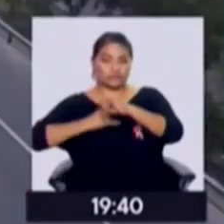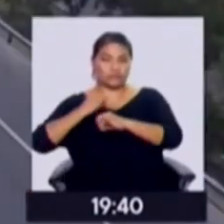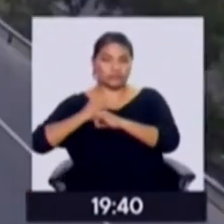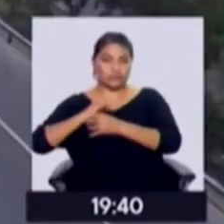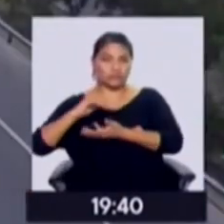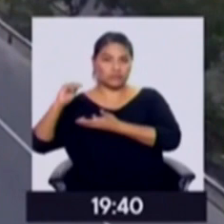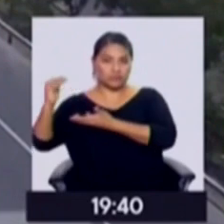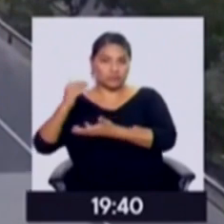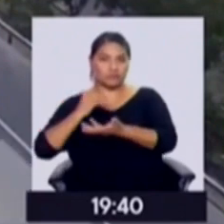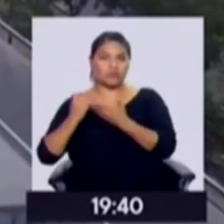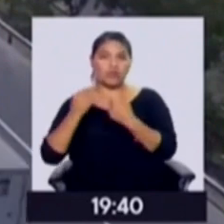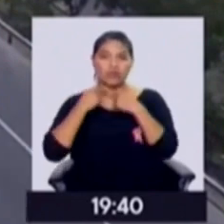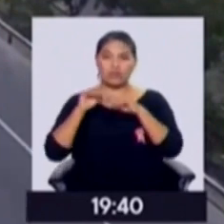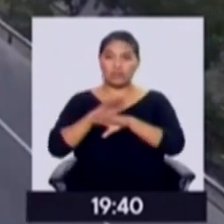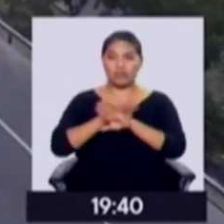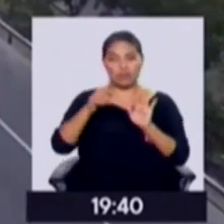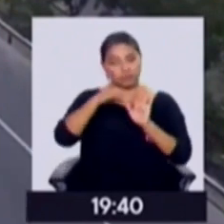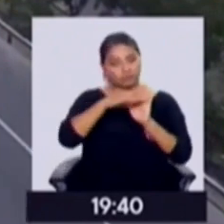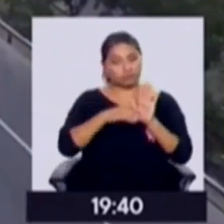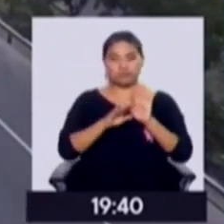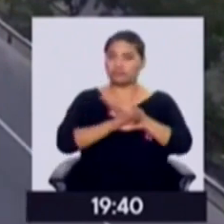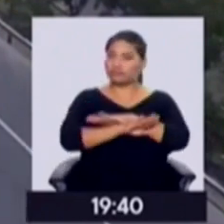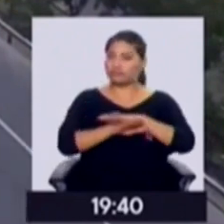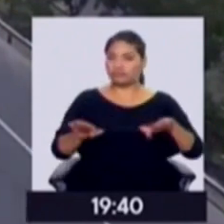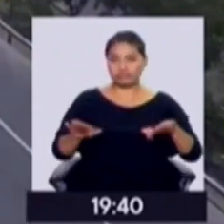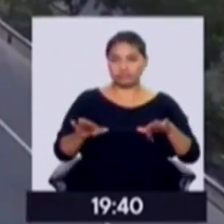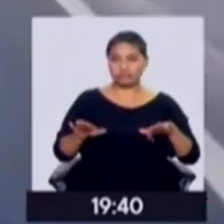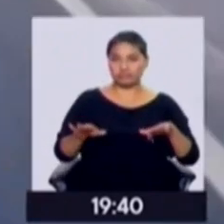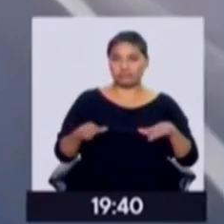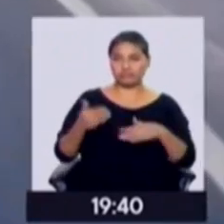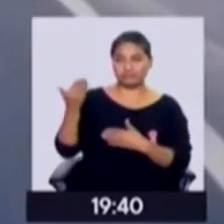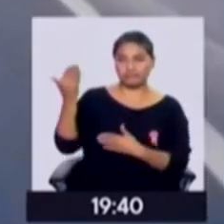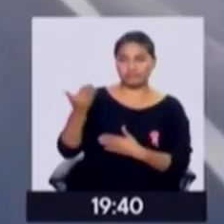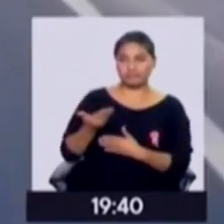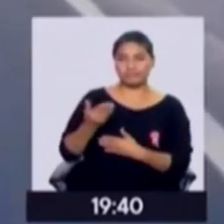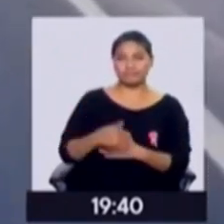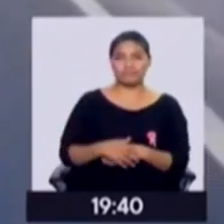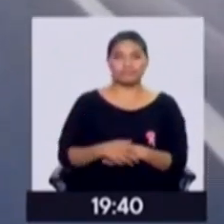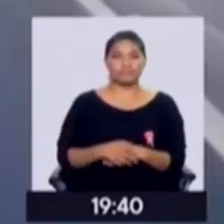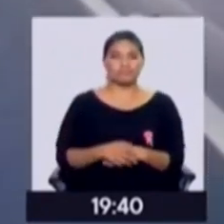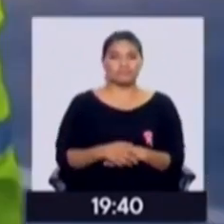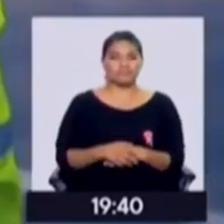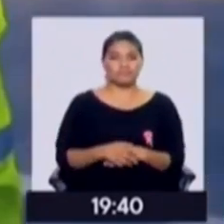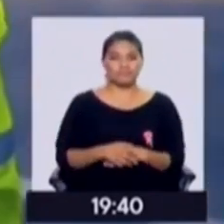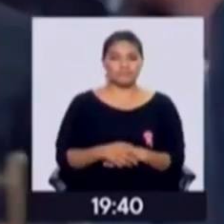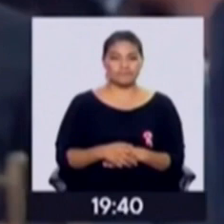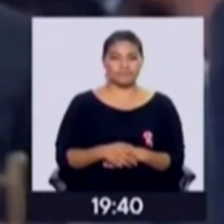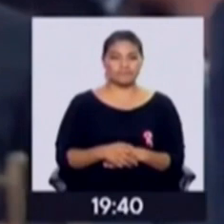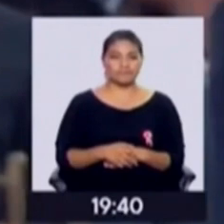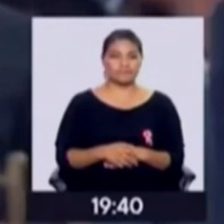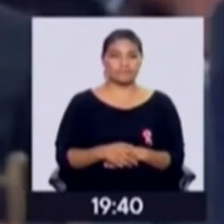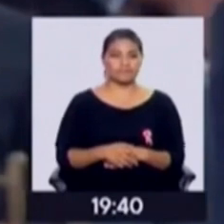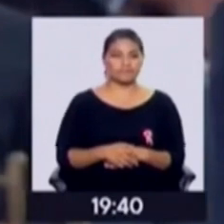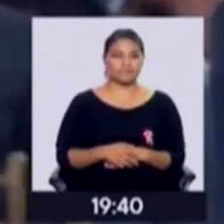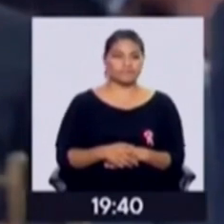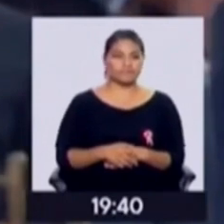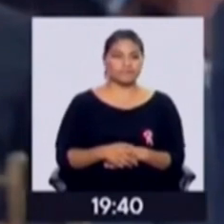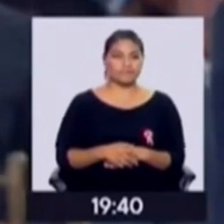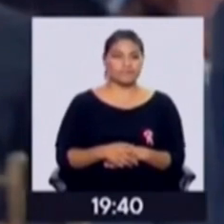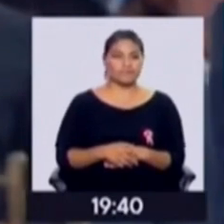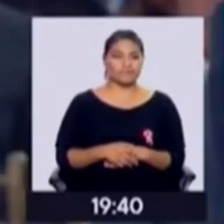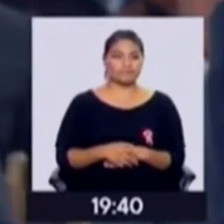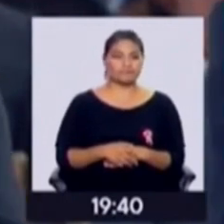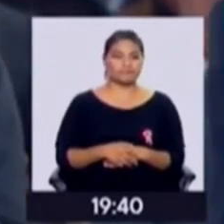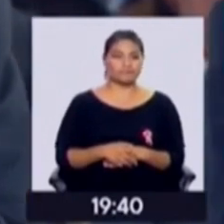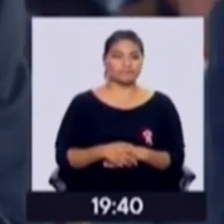que no toque Rutas de Lima hasta que no se vea el tema de fondo y no haya una